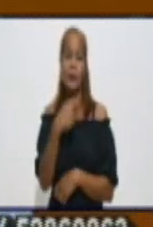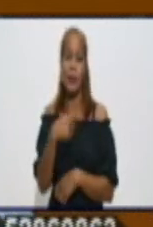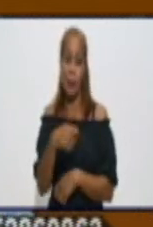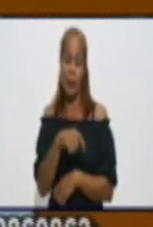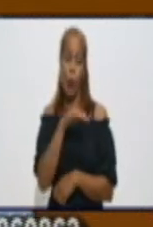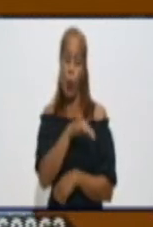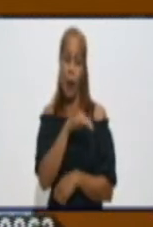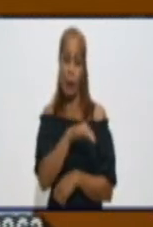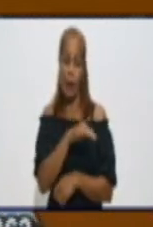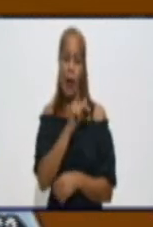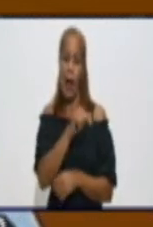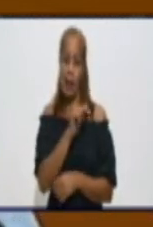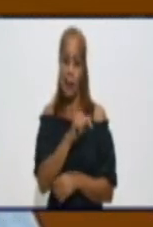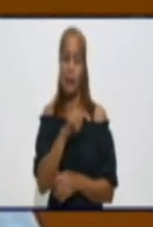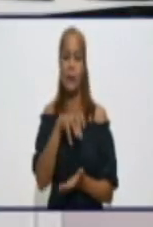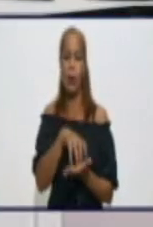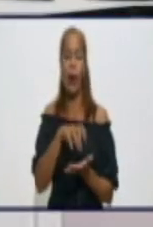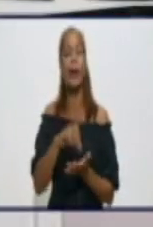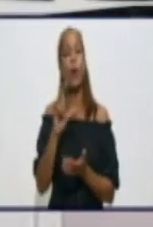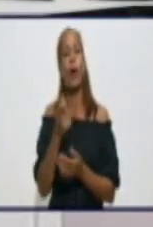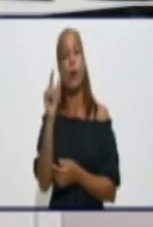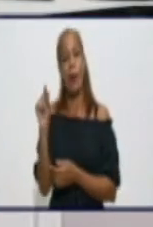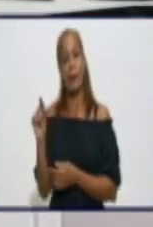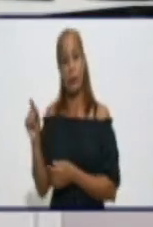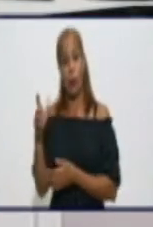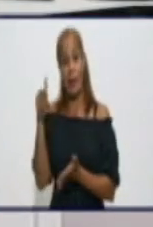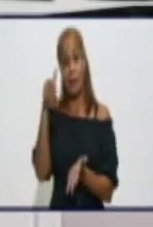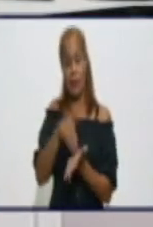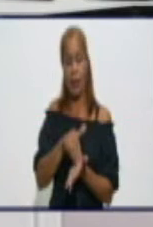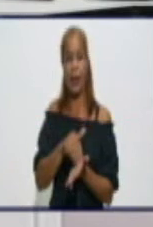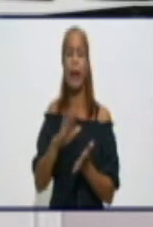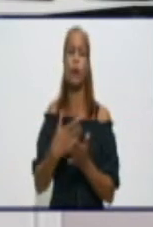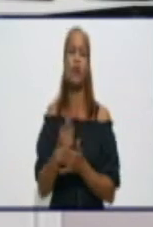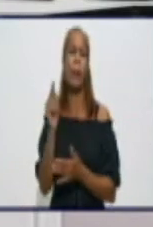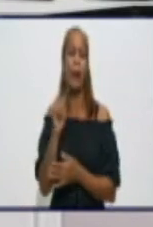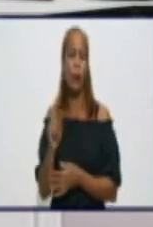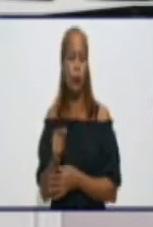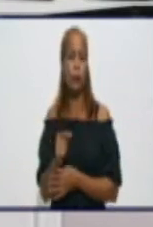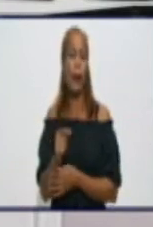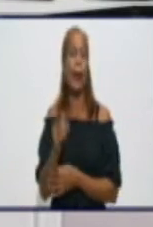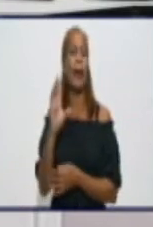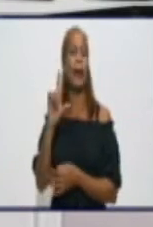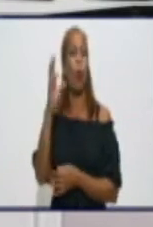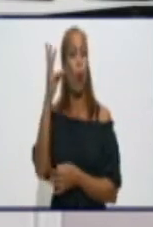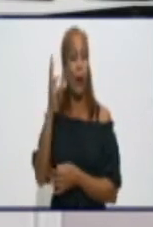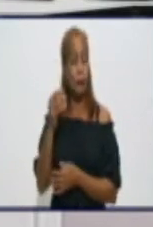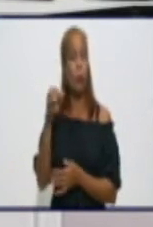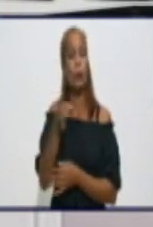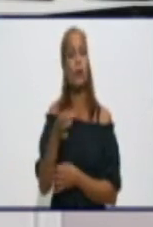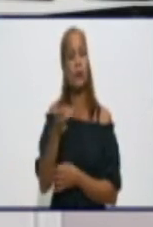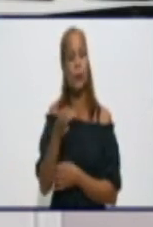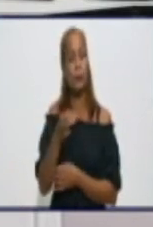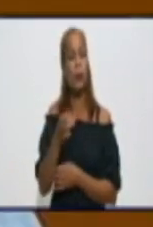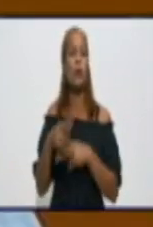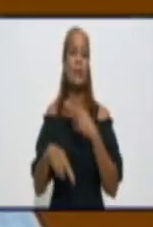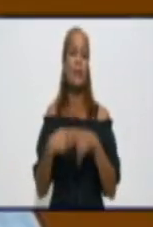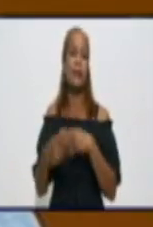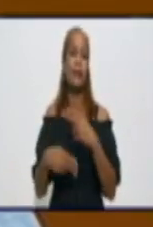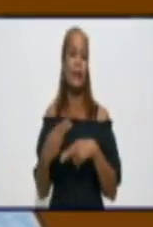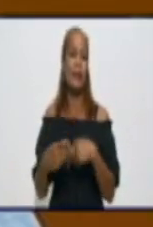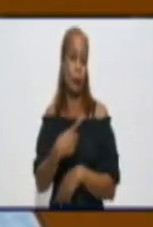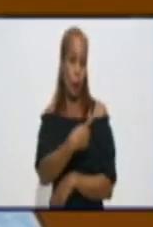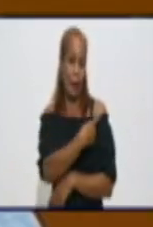vacunar allí. Hoy, ¿en cuántos municipios se está haciendo la intervención de Abdala? Bueno, en la primera